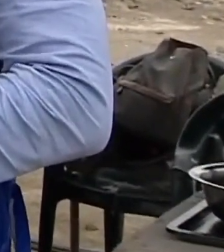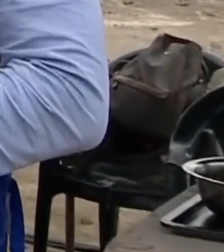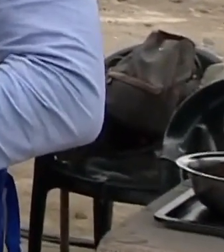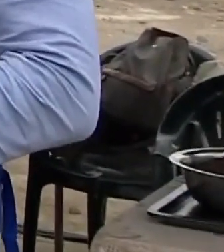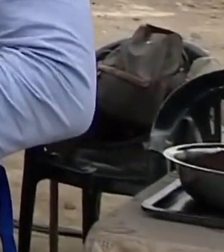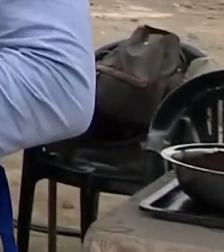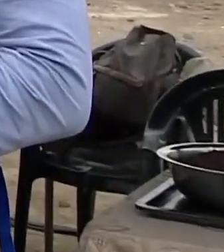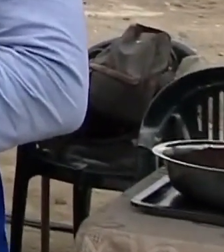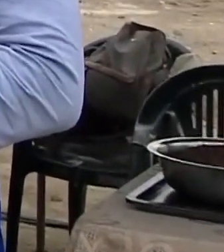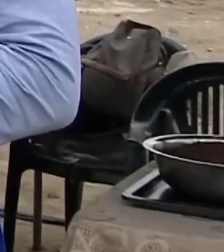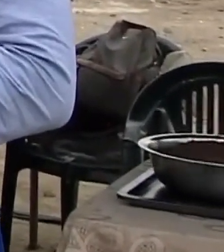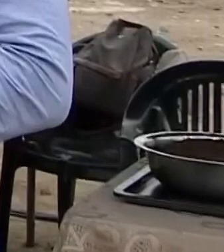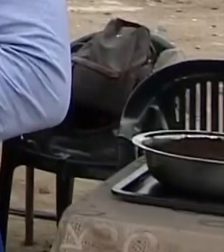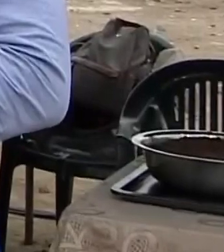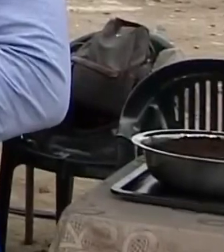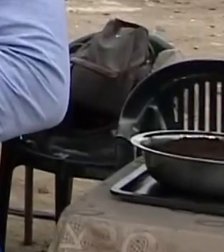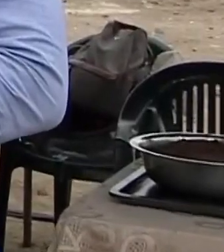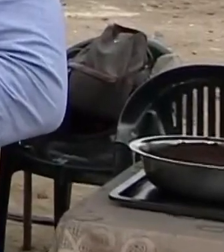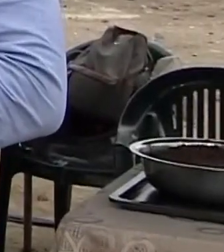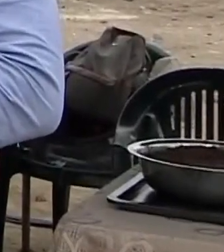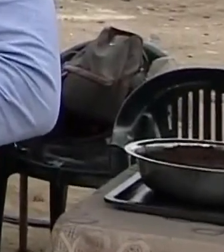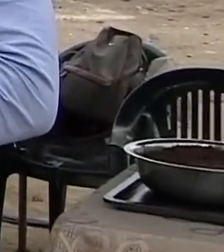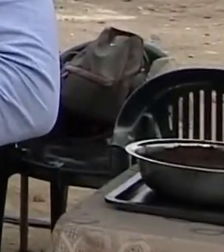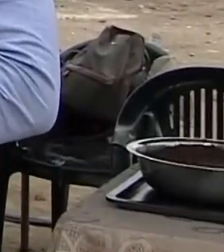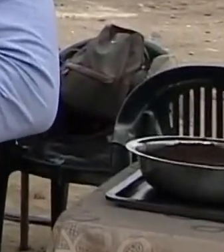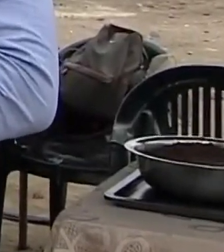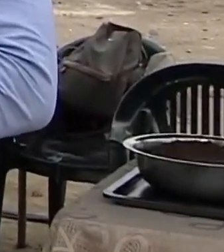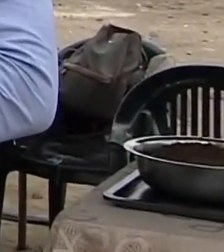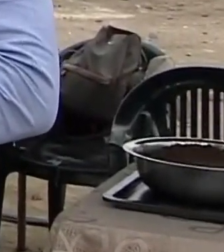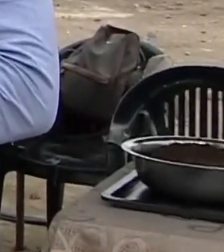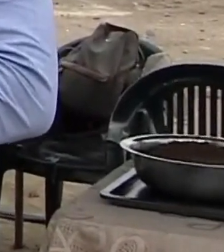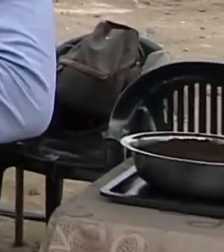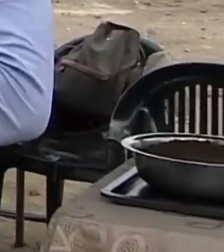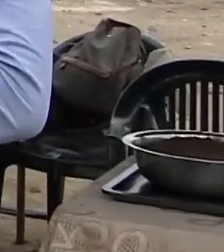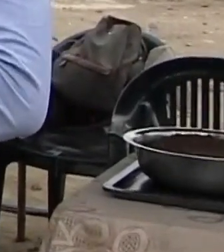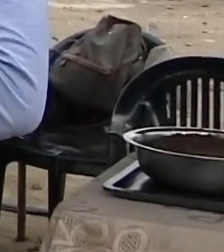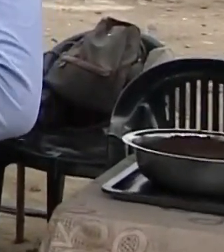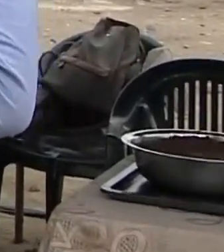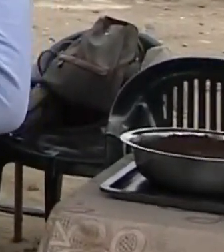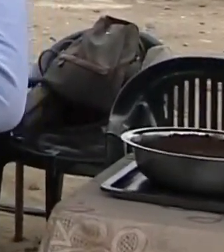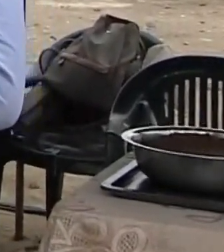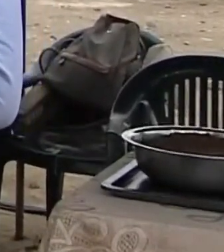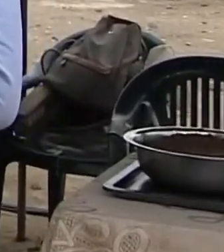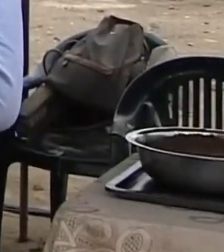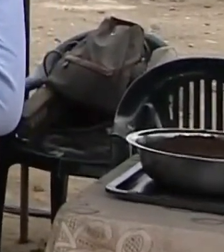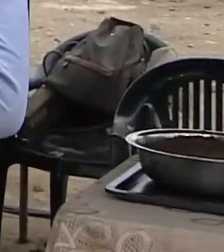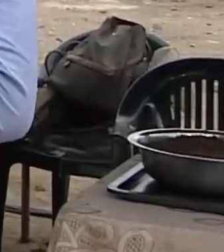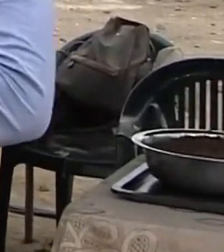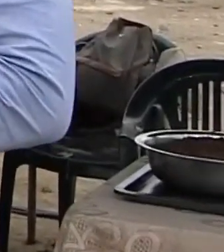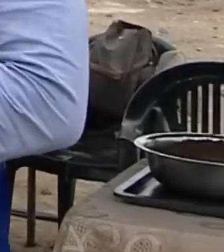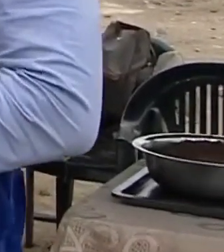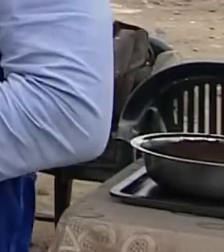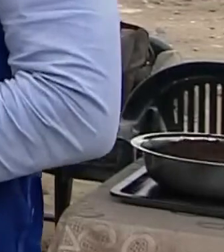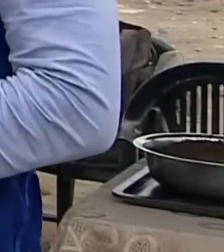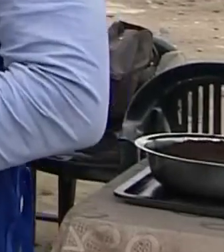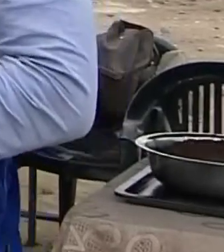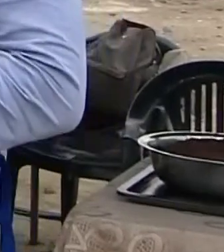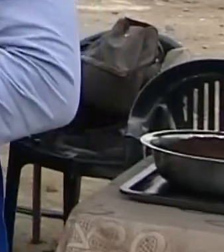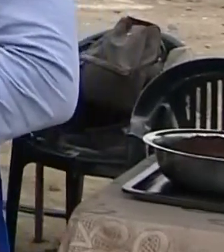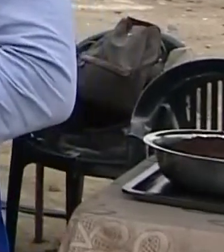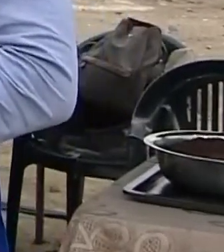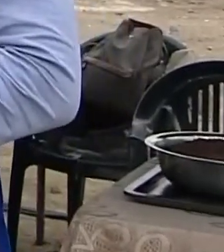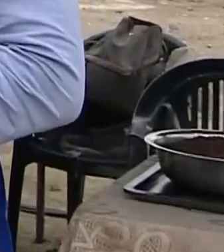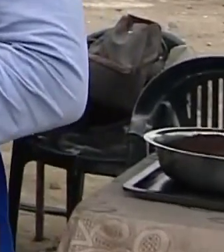Rivadeneira, que es gerente de salud y de desarrollo humano de la Municipalidad de San Martín de Porres. Doctor, muchísimas gracias por recibirnos, en realidad por formar parte